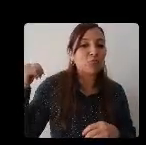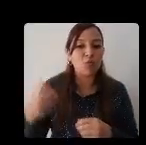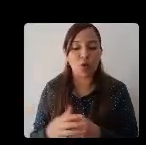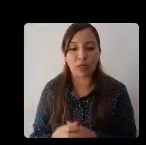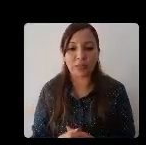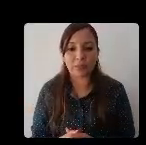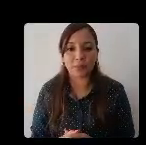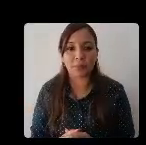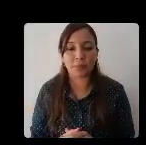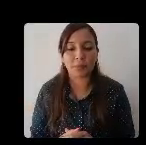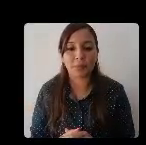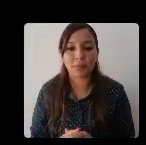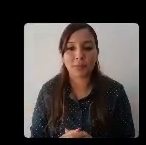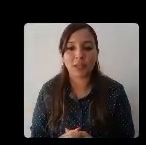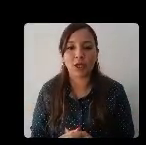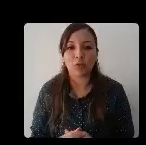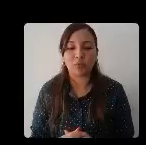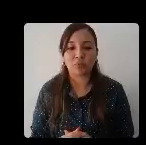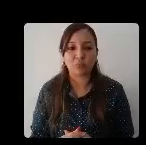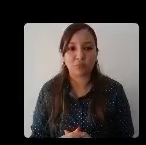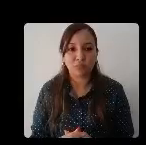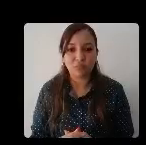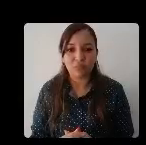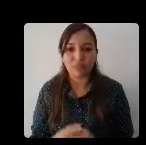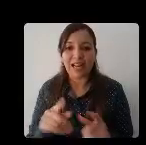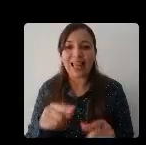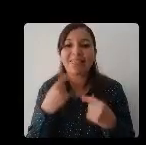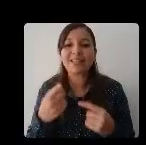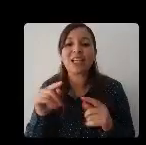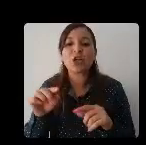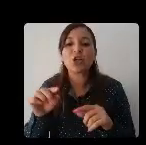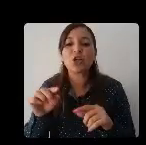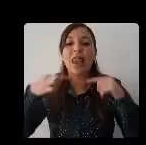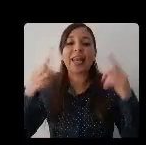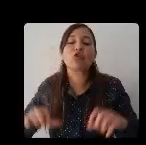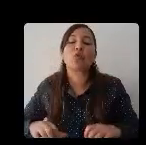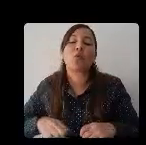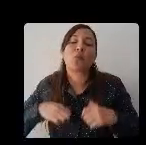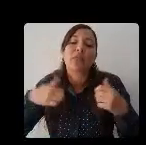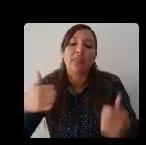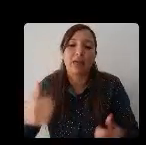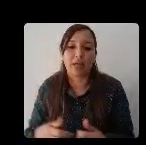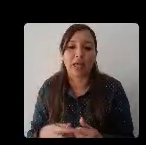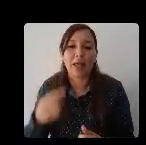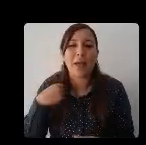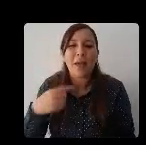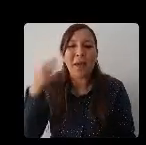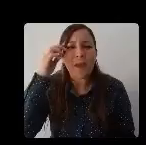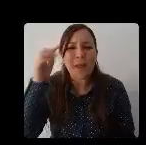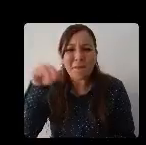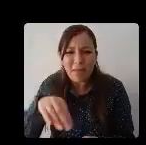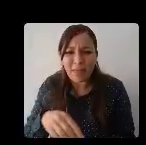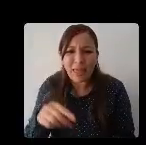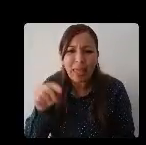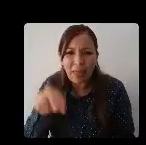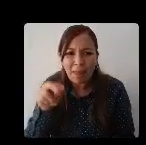familia, a todos los asociados de allá. Recomendarles, ¿no?, que sigamos cuidando nuestro hábitat natural que es ahí. Y